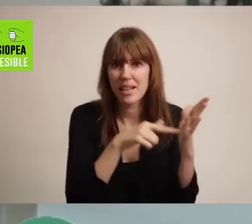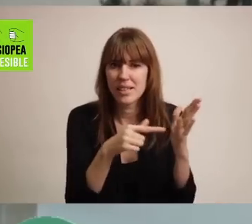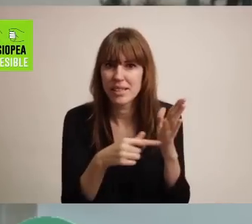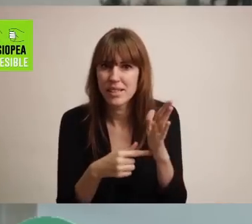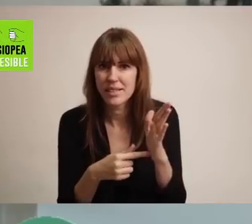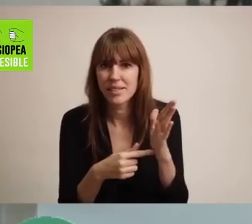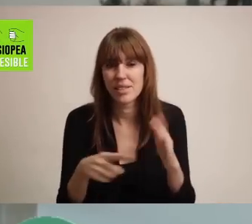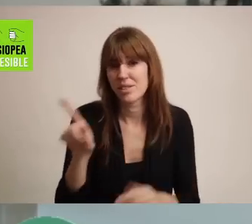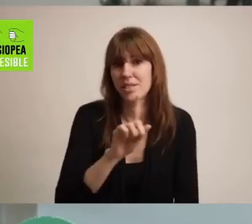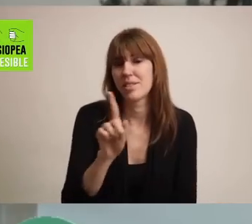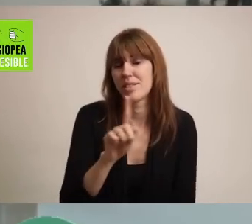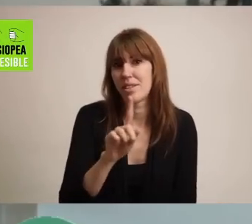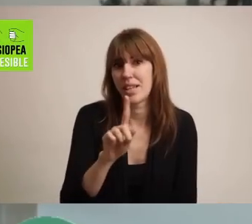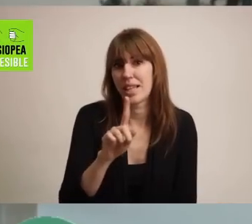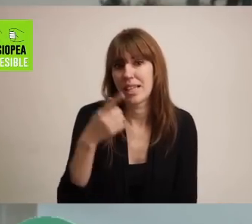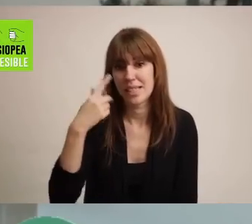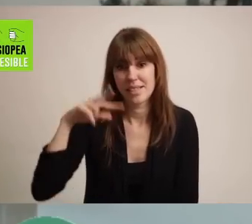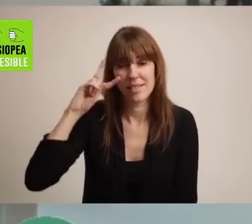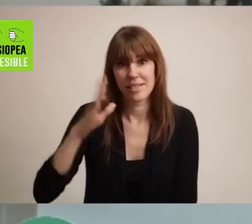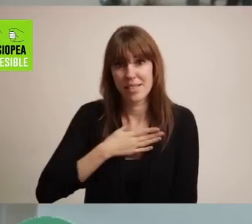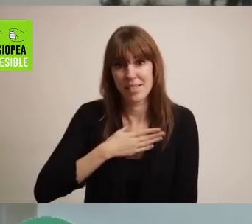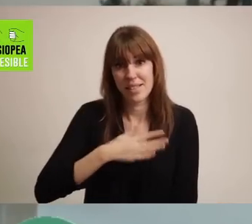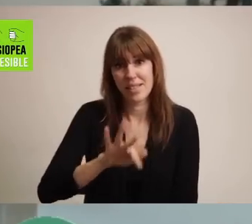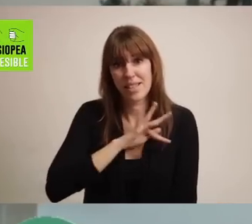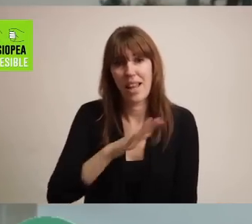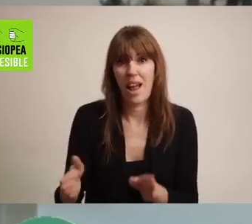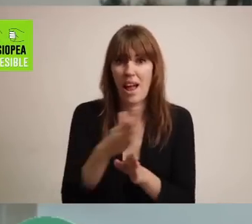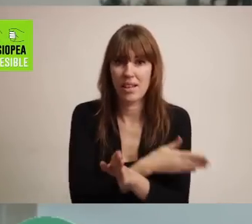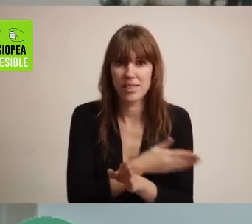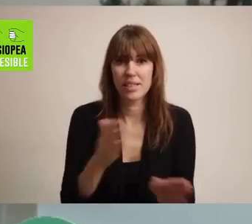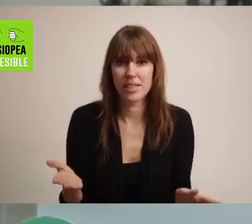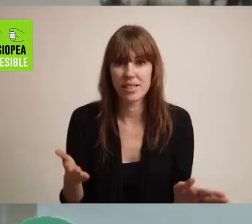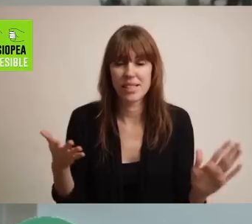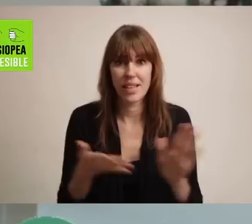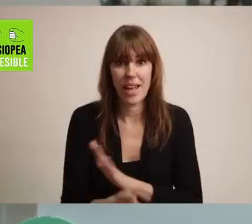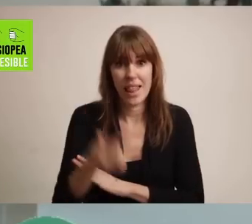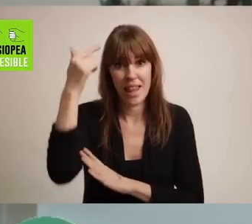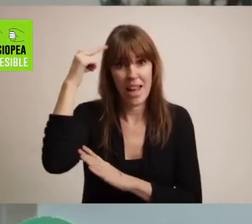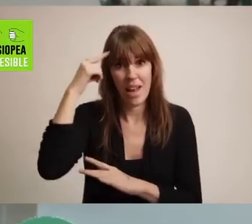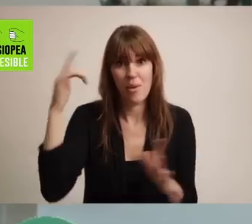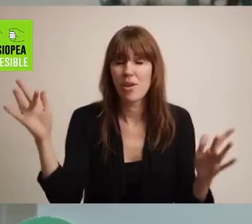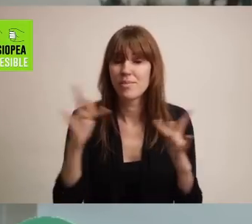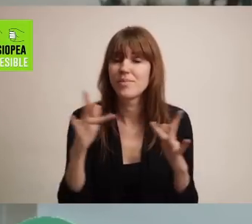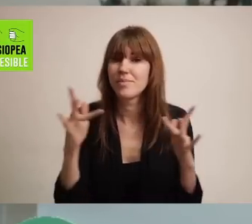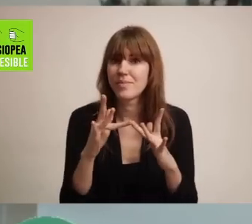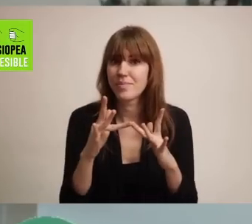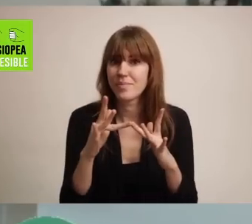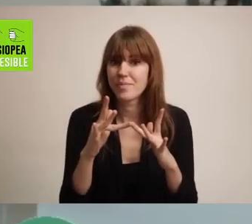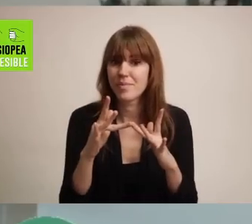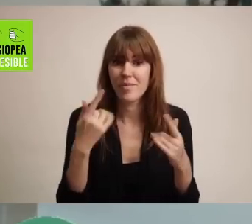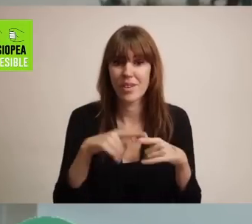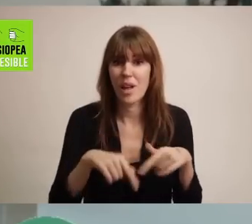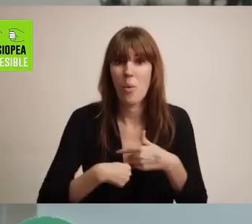taca. No, tenemos que integrar. Todo tiene que resonar en nuestro interior. Cualquier cosa